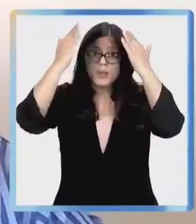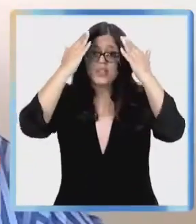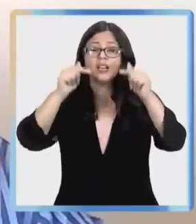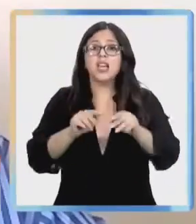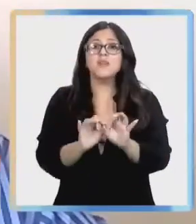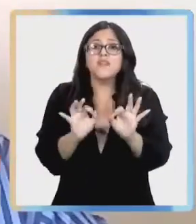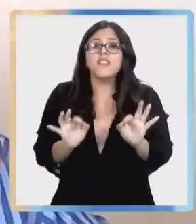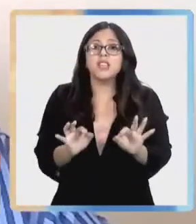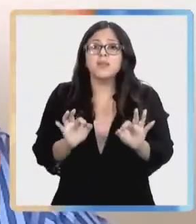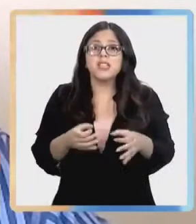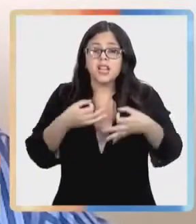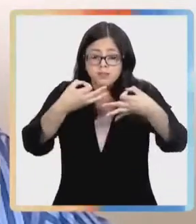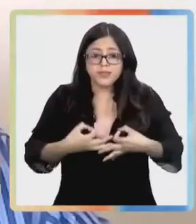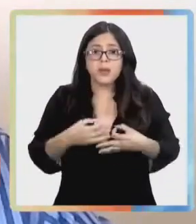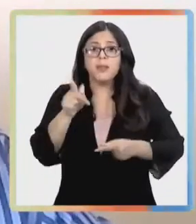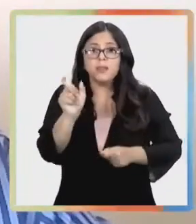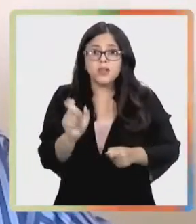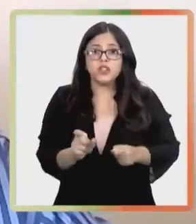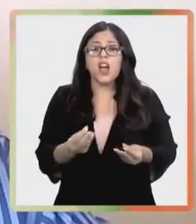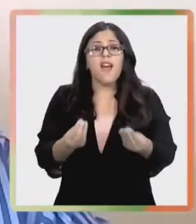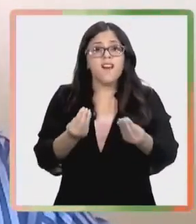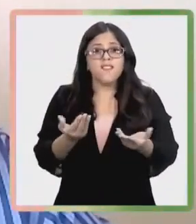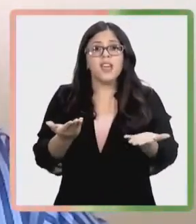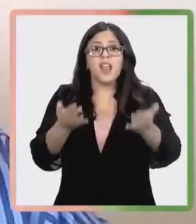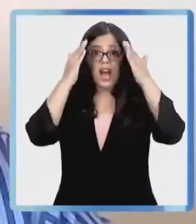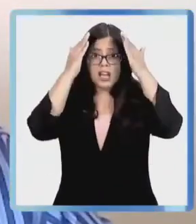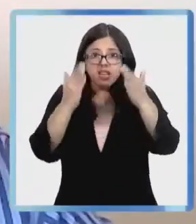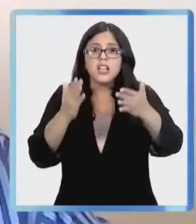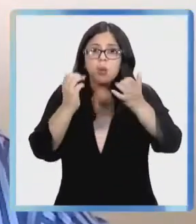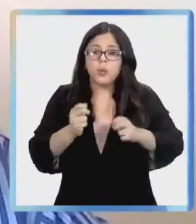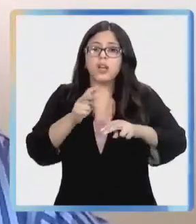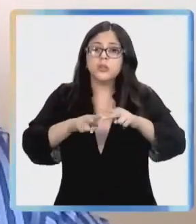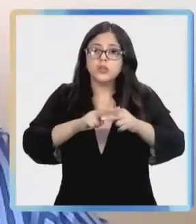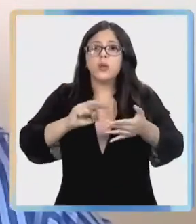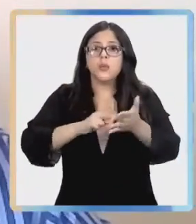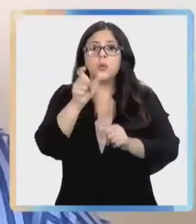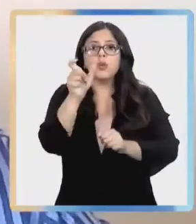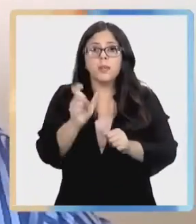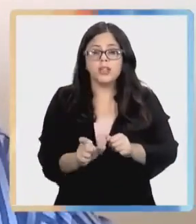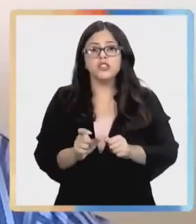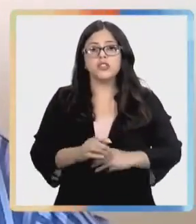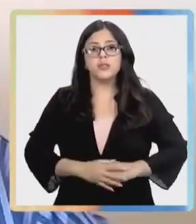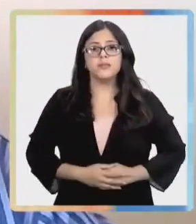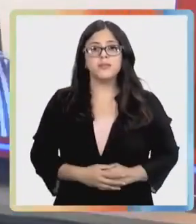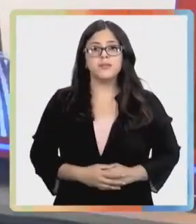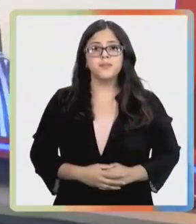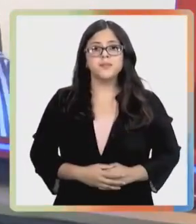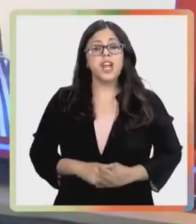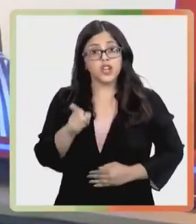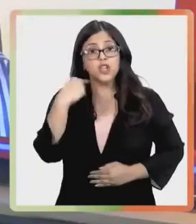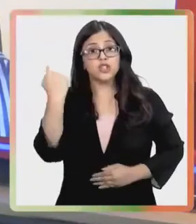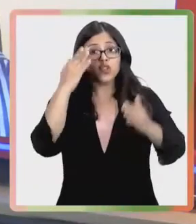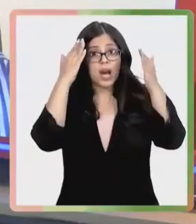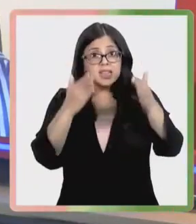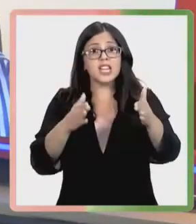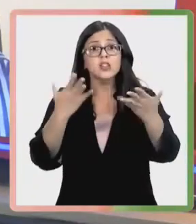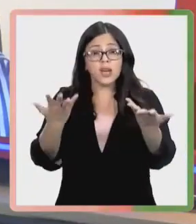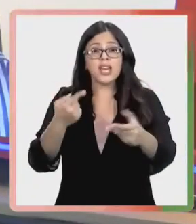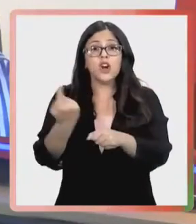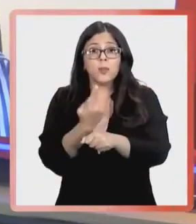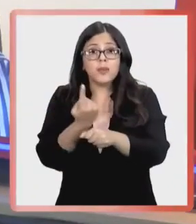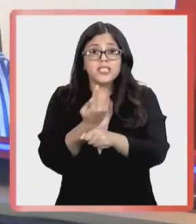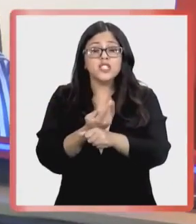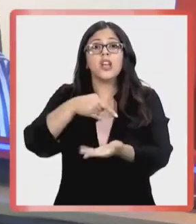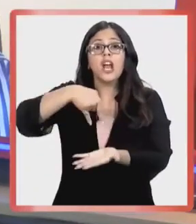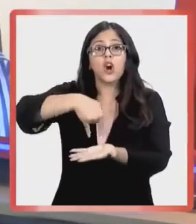el mejor estándar para que una persona se sienta bien atendida y pueda resolver sus problemas con un especialista al frente. Vamos a estar muy atentos a la discusión que se